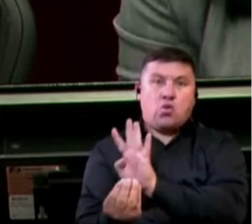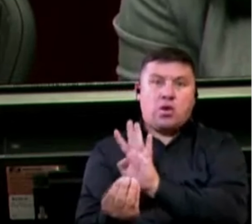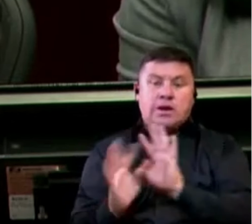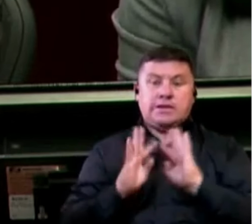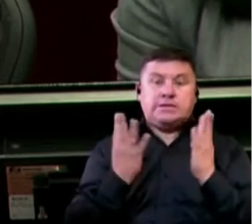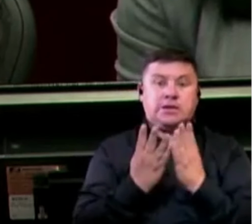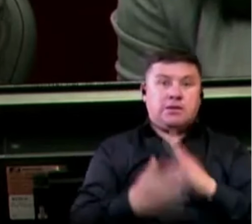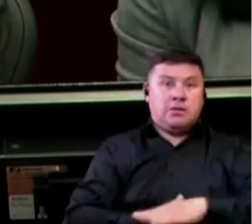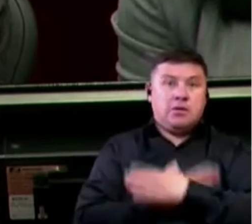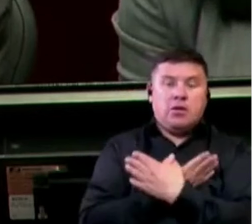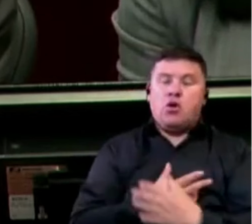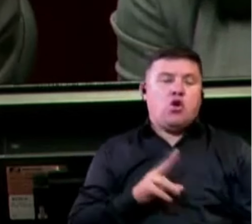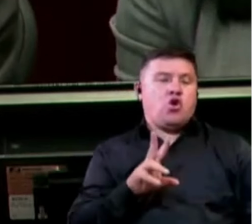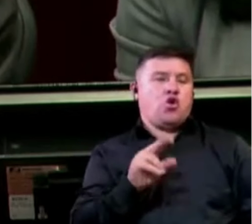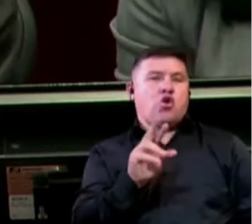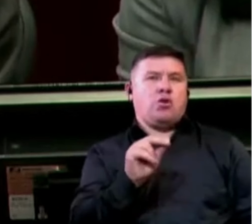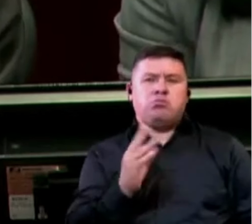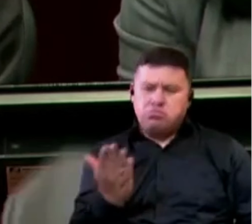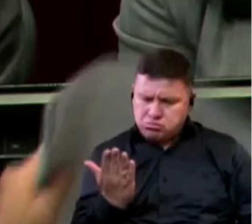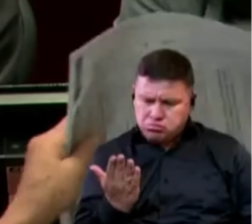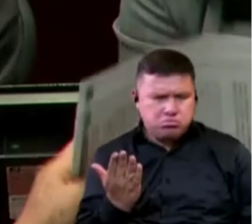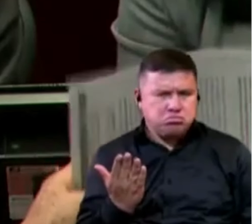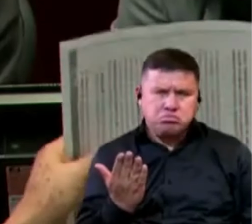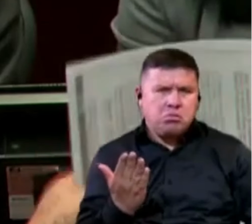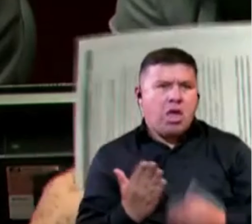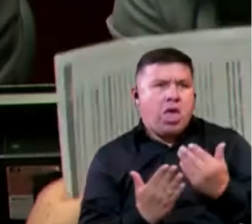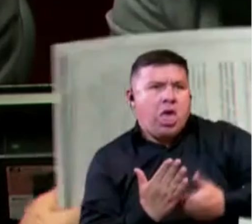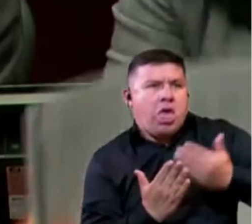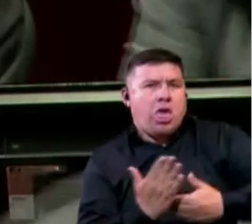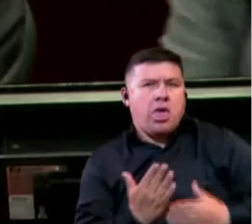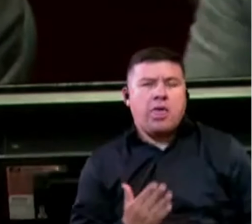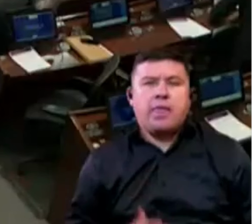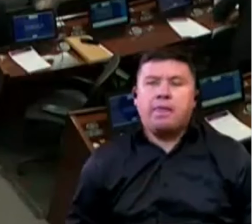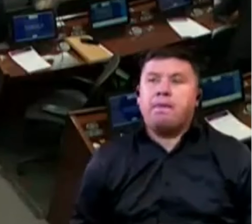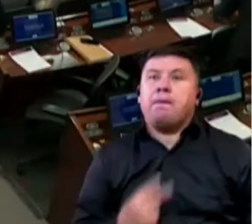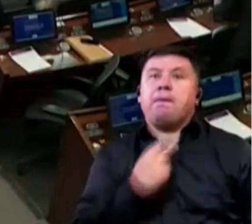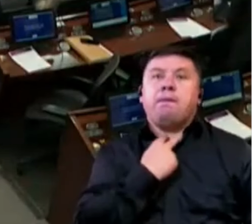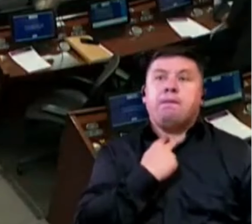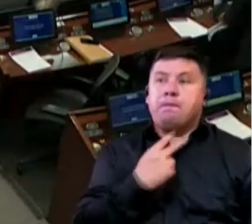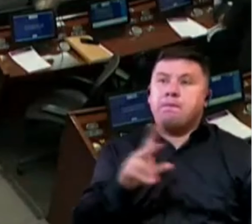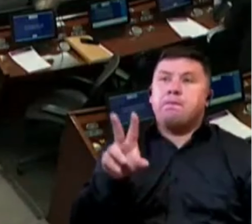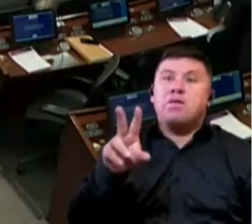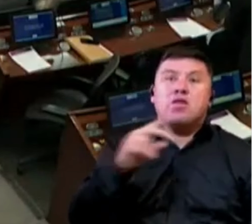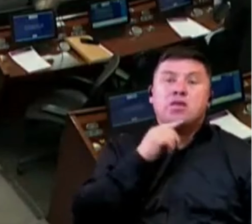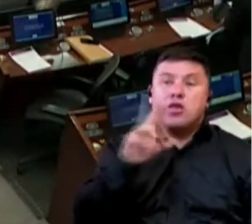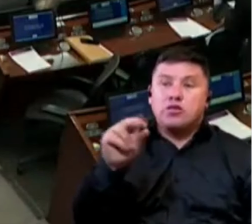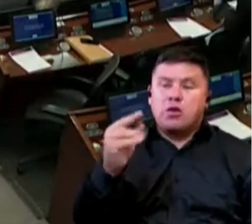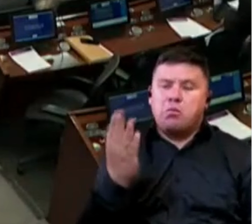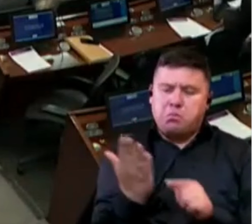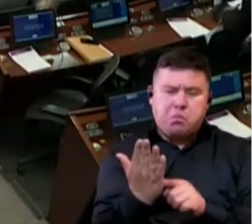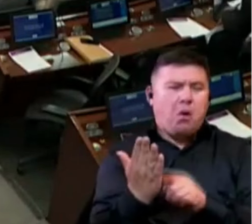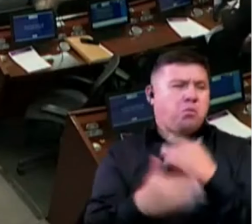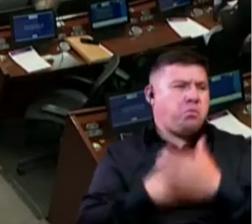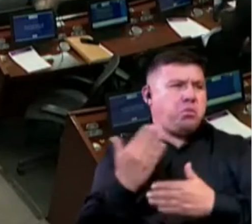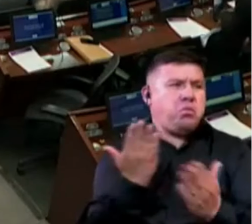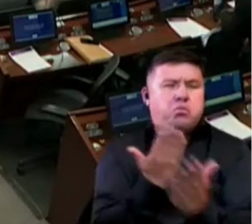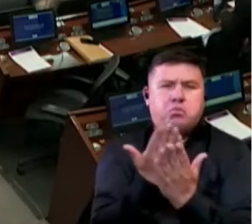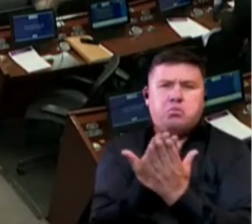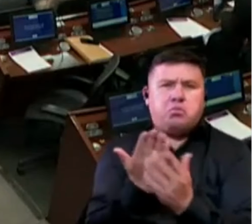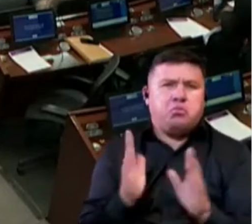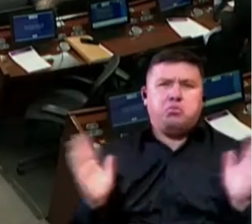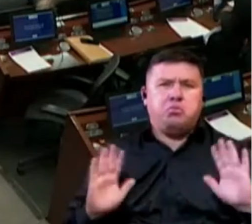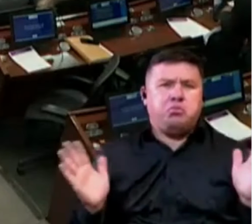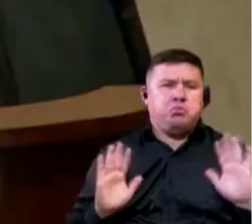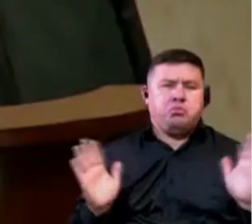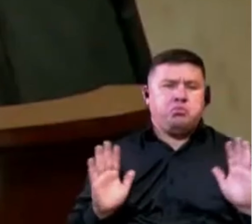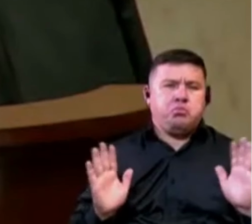del ente de control fiscal. Los 3 pecados en la elección del Contralor. En este sentido, se consideró que, en la resolución